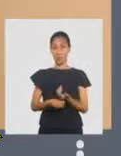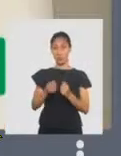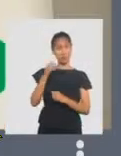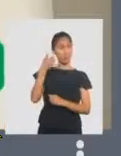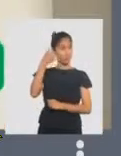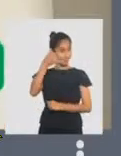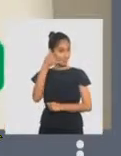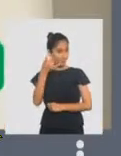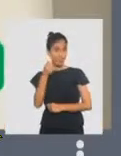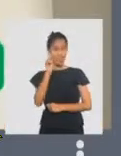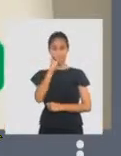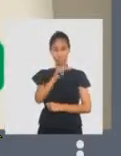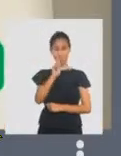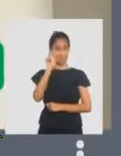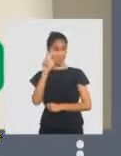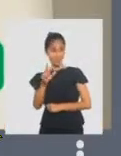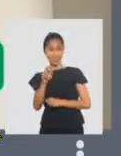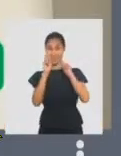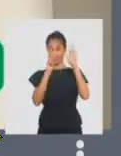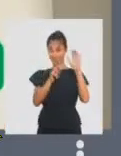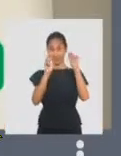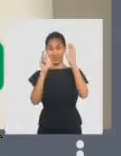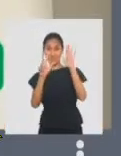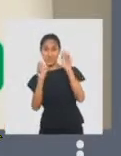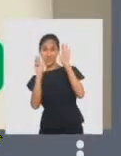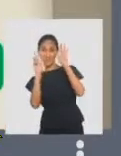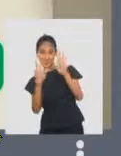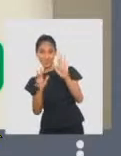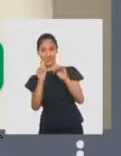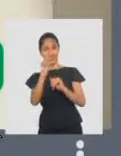H-H-102. Llama ya. Call now.